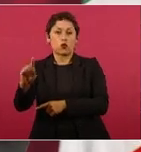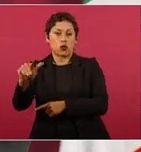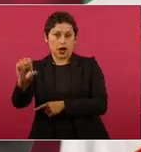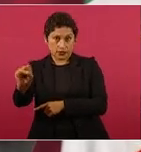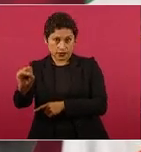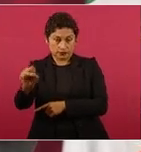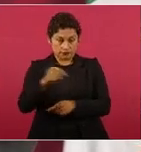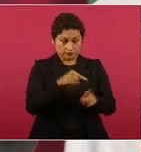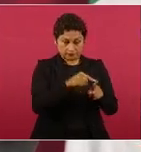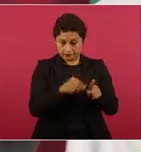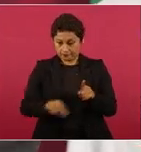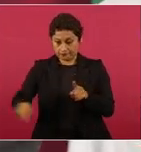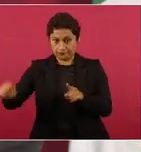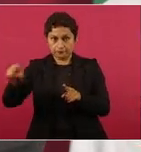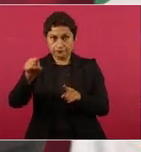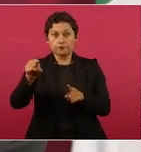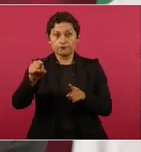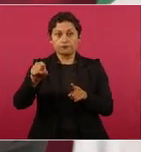y